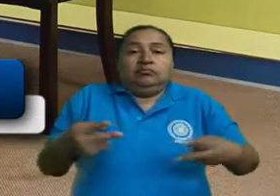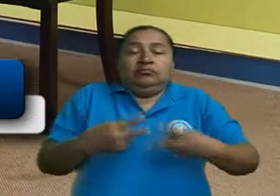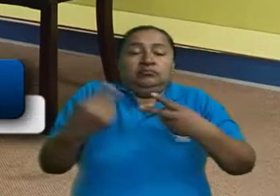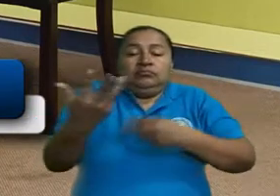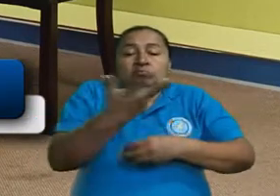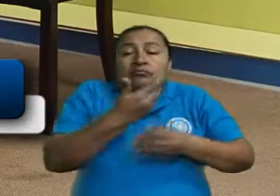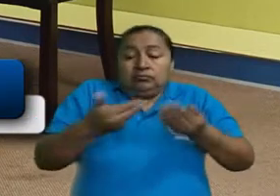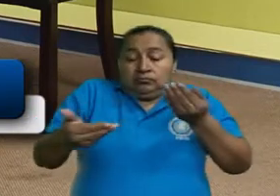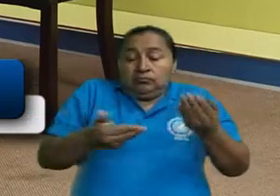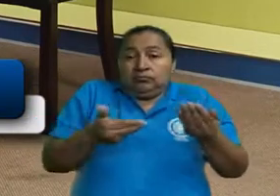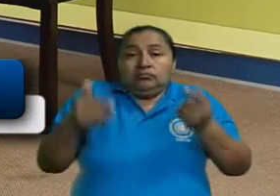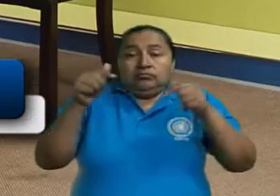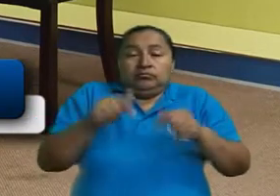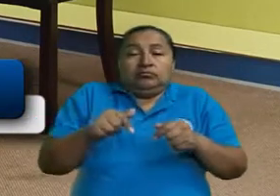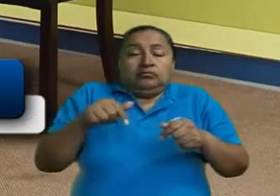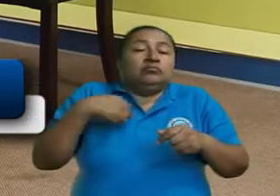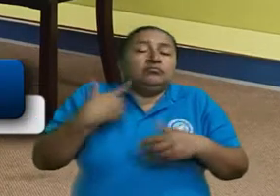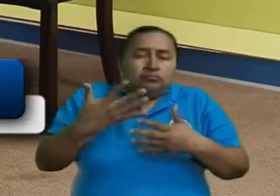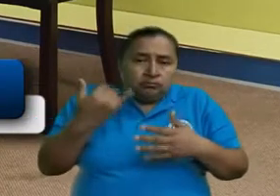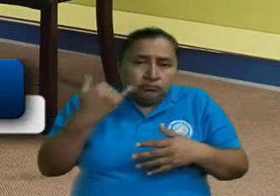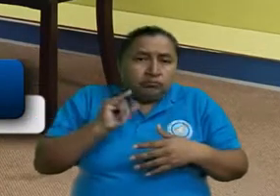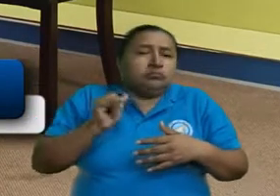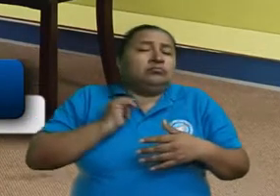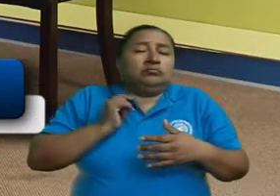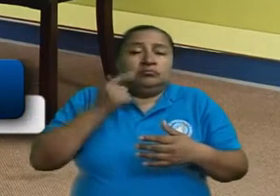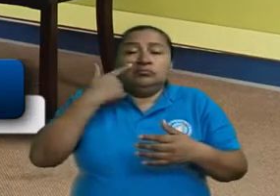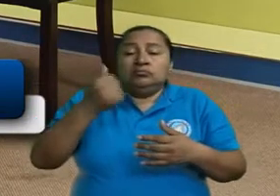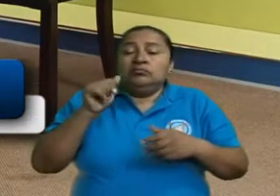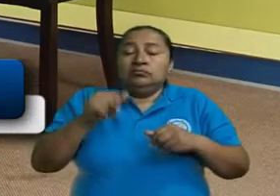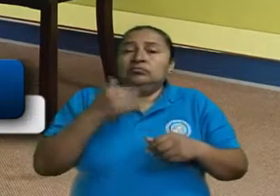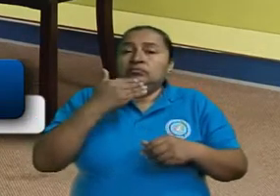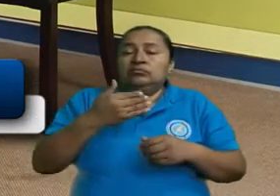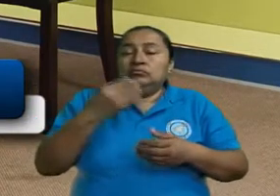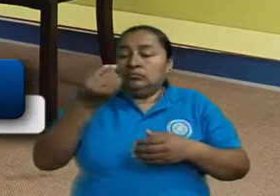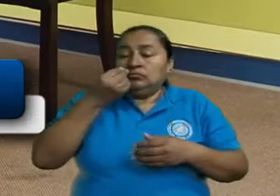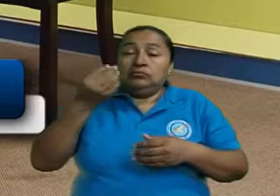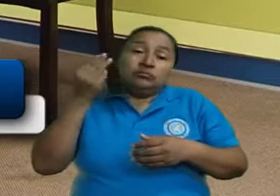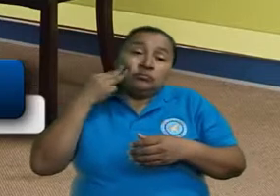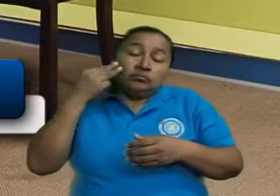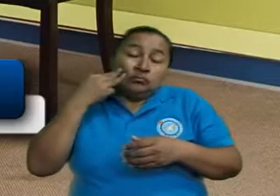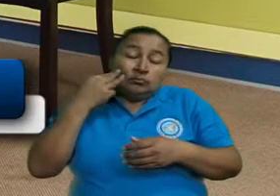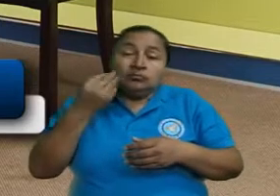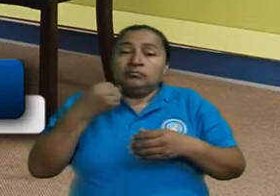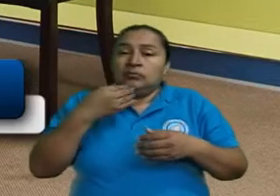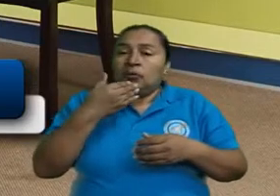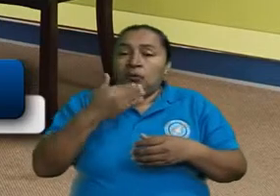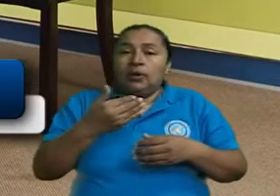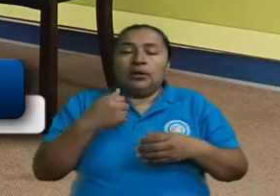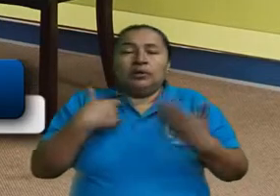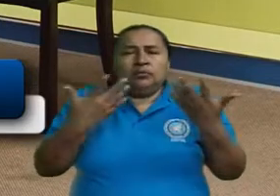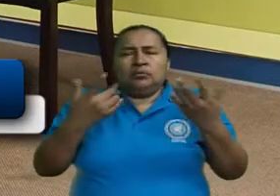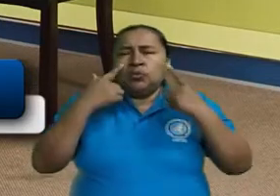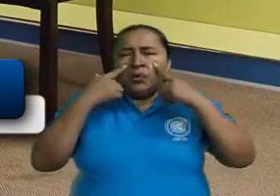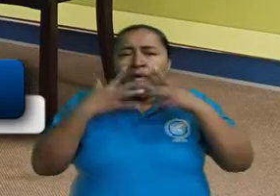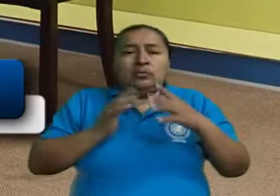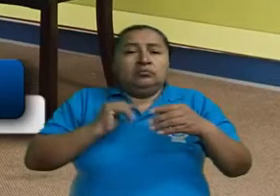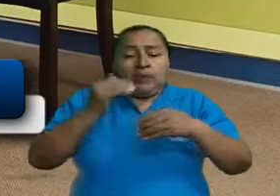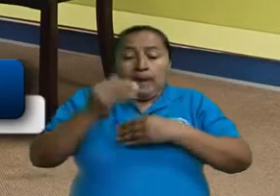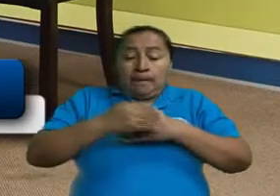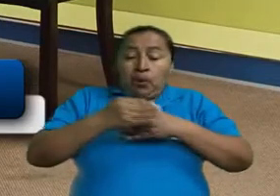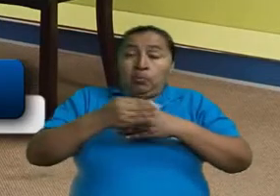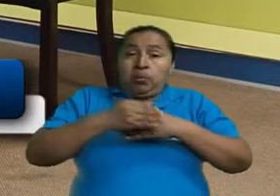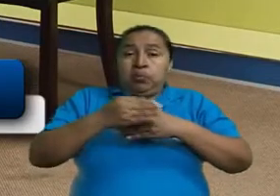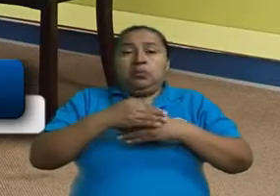recién nacidos y que obviamente pues con una buena alimentación y una buena palmeadita al